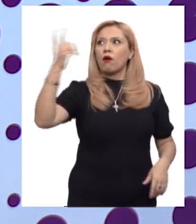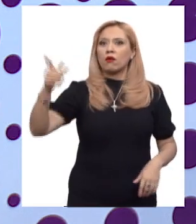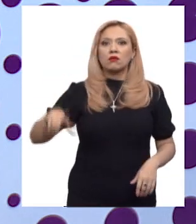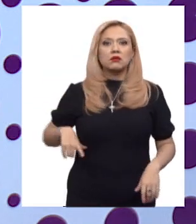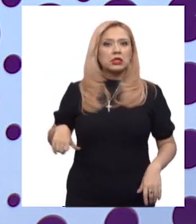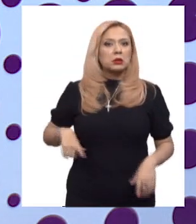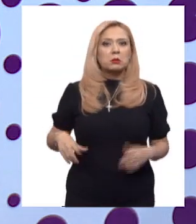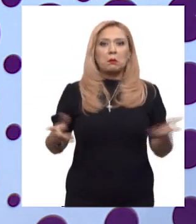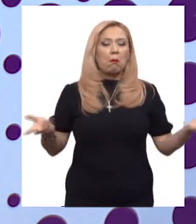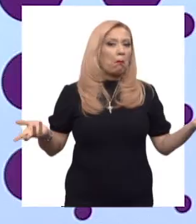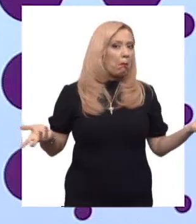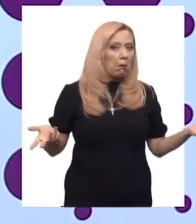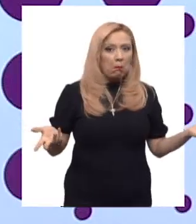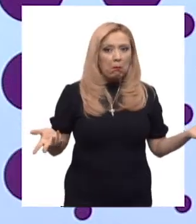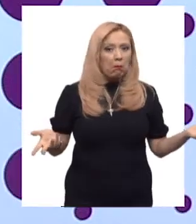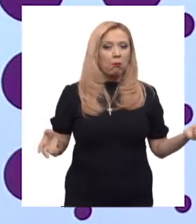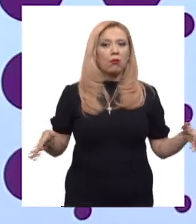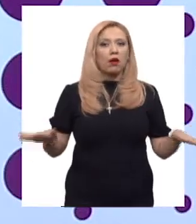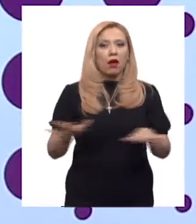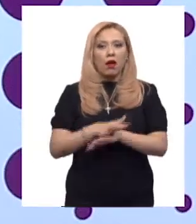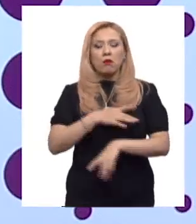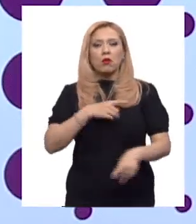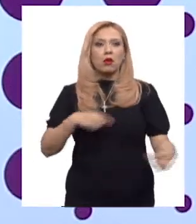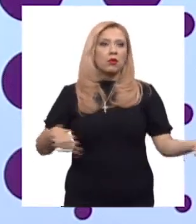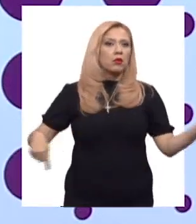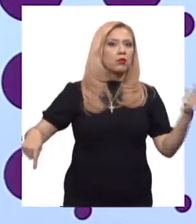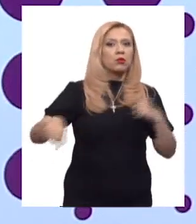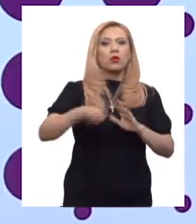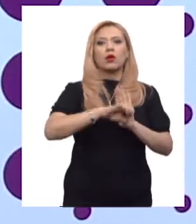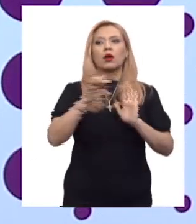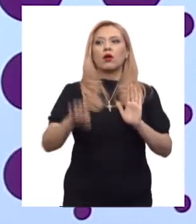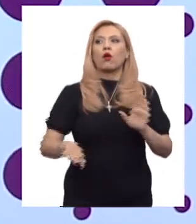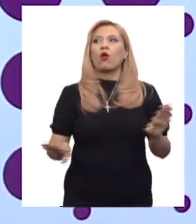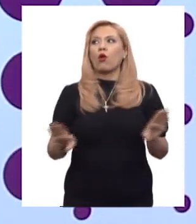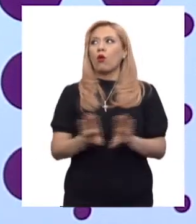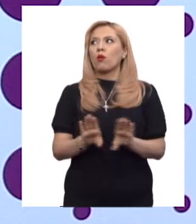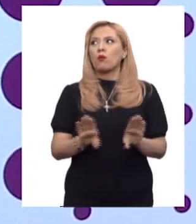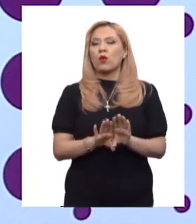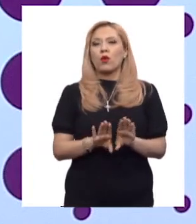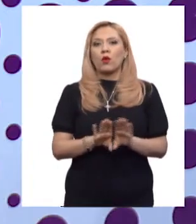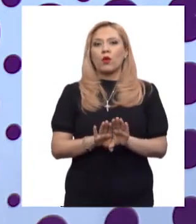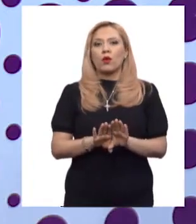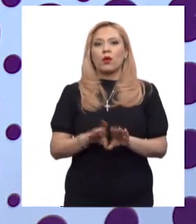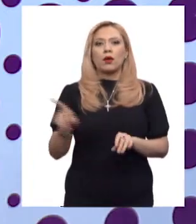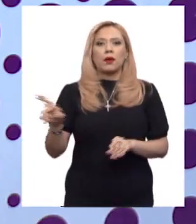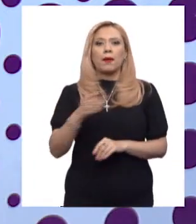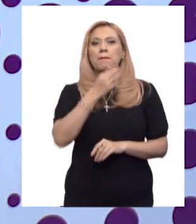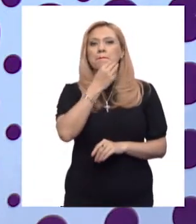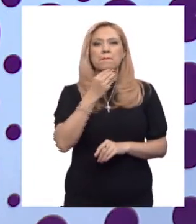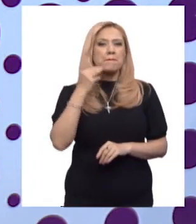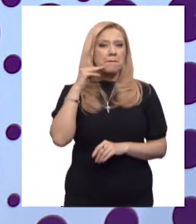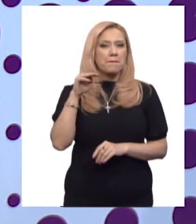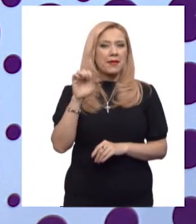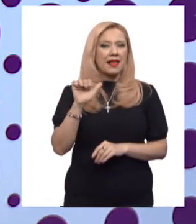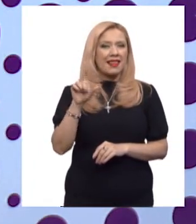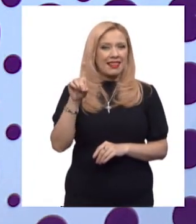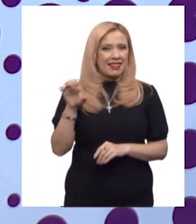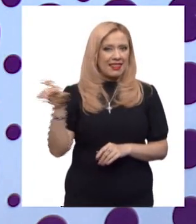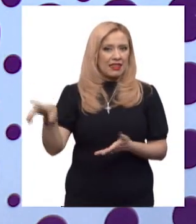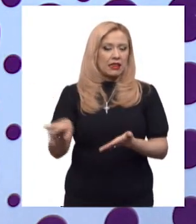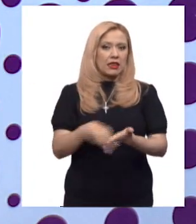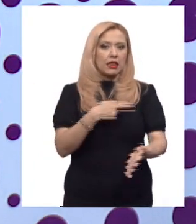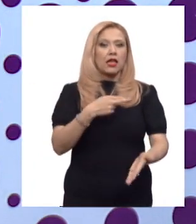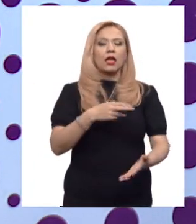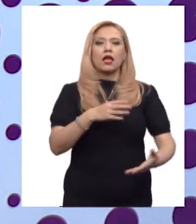track probado, han habido cambios, se demostró, por ejemplo, cómo MIT había avalado el contrato de Odebrecht, que fue el tema